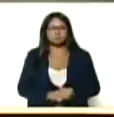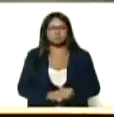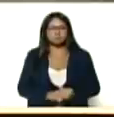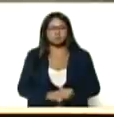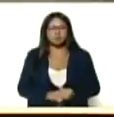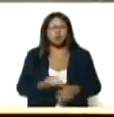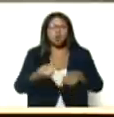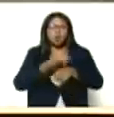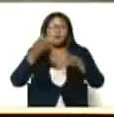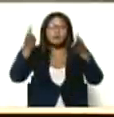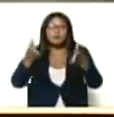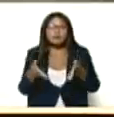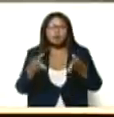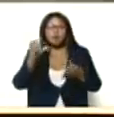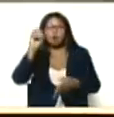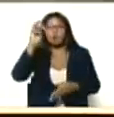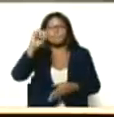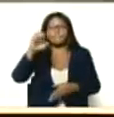Omar Prieto.